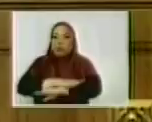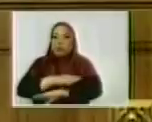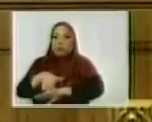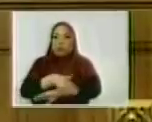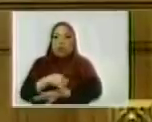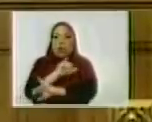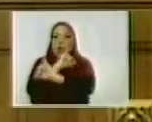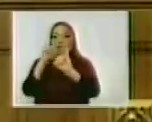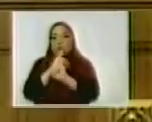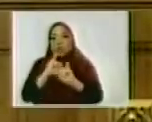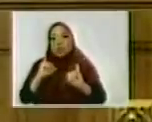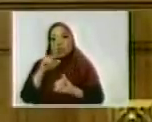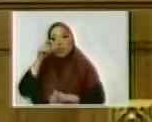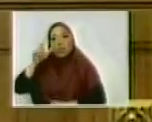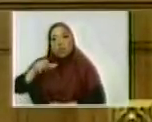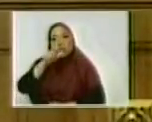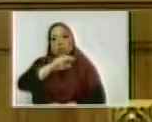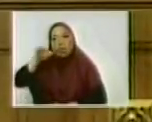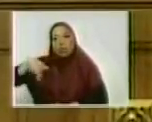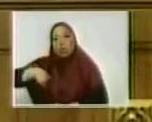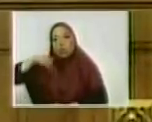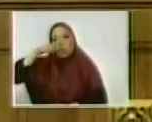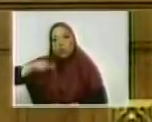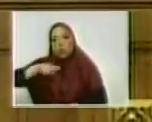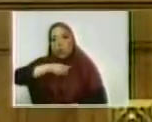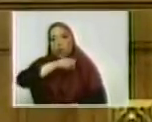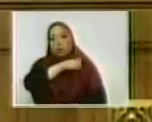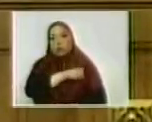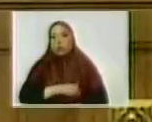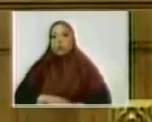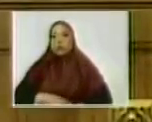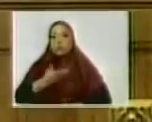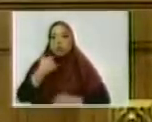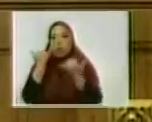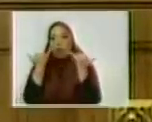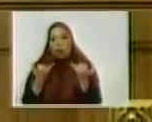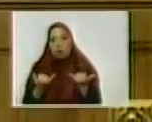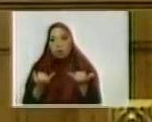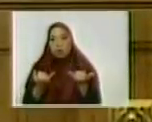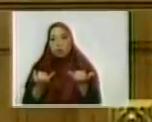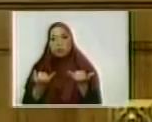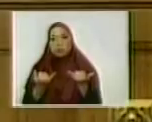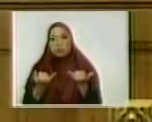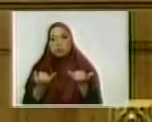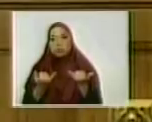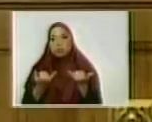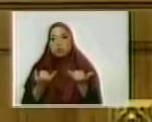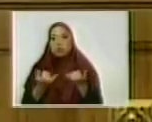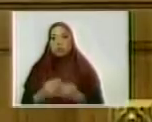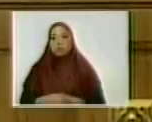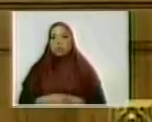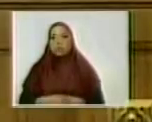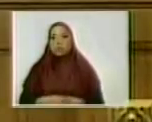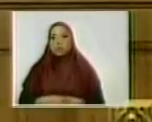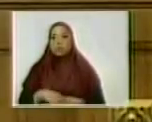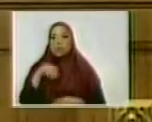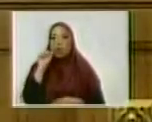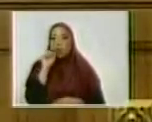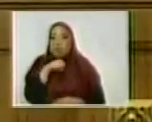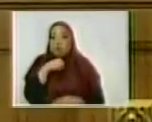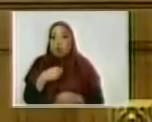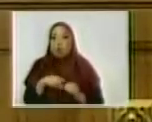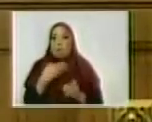suprema felicidad de nuestro pueblo. Recientemente, cuando se aprobó el